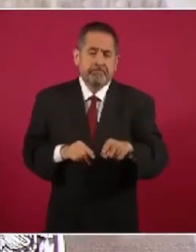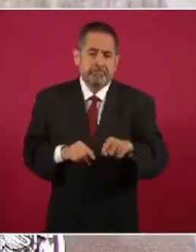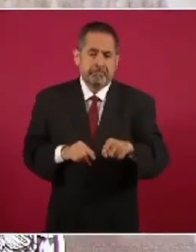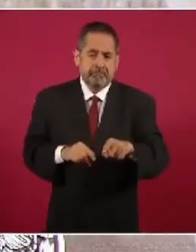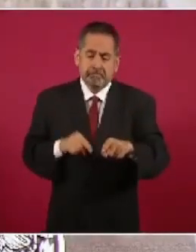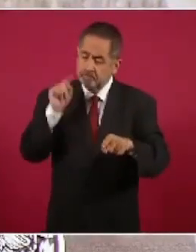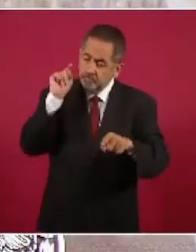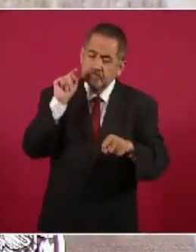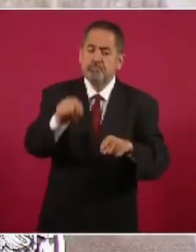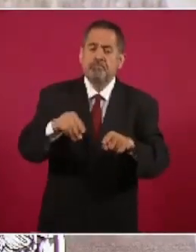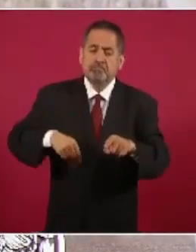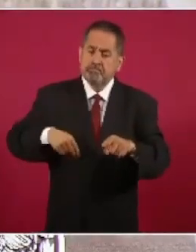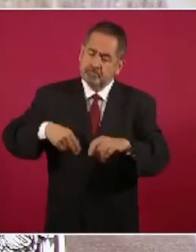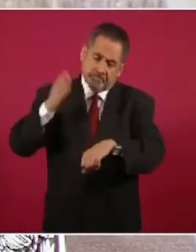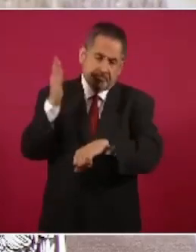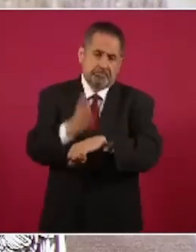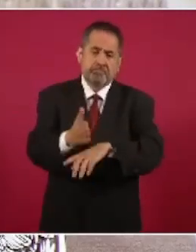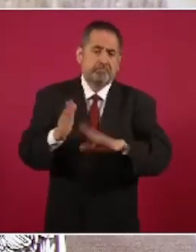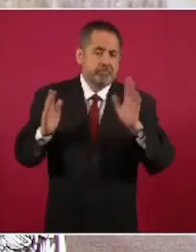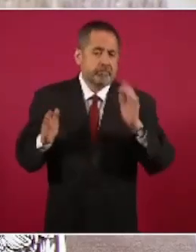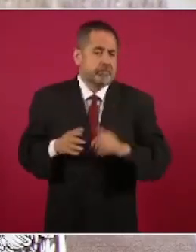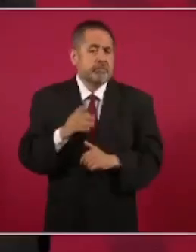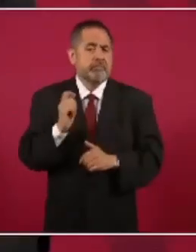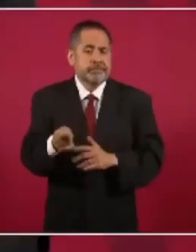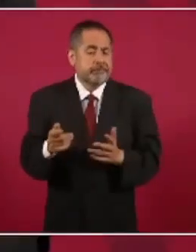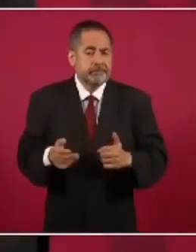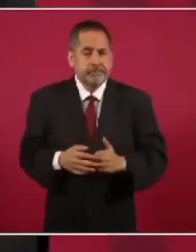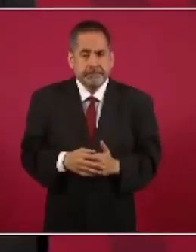hacerse responsable. Más cuando